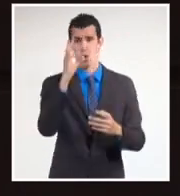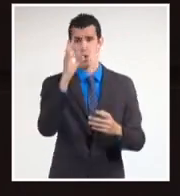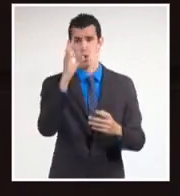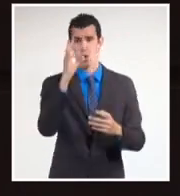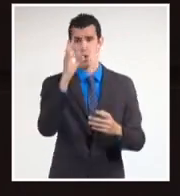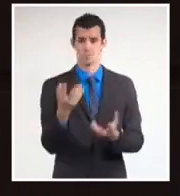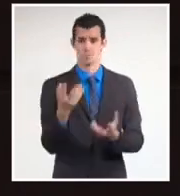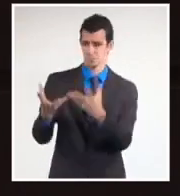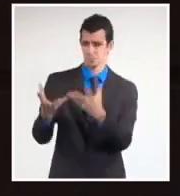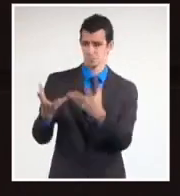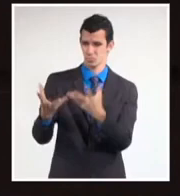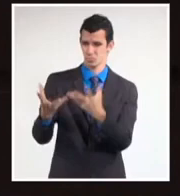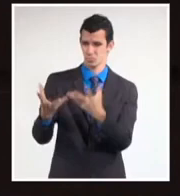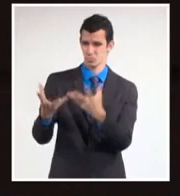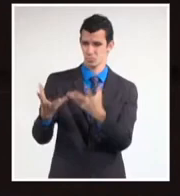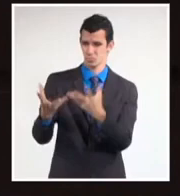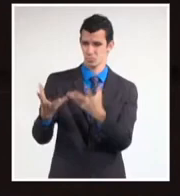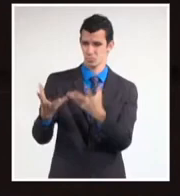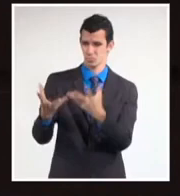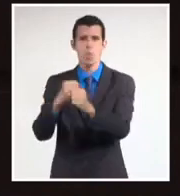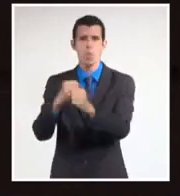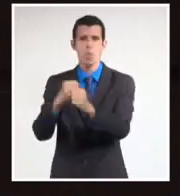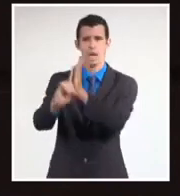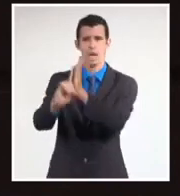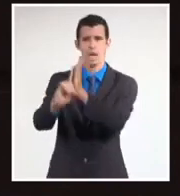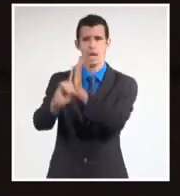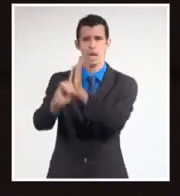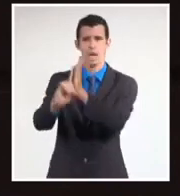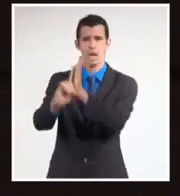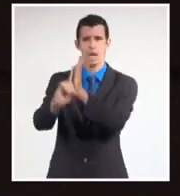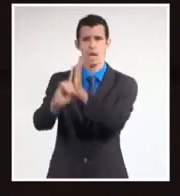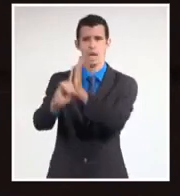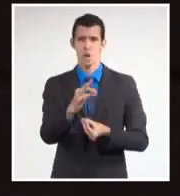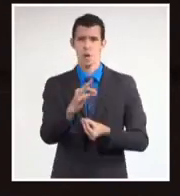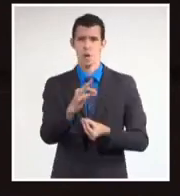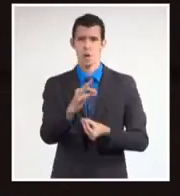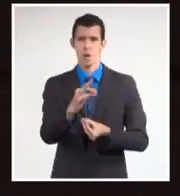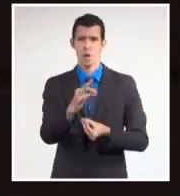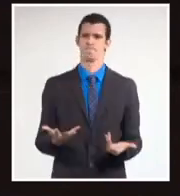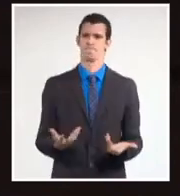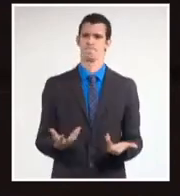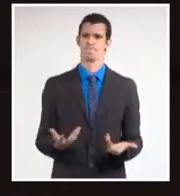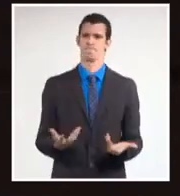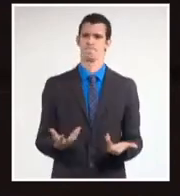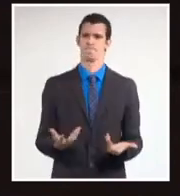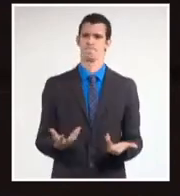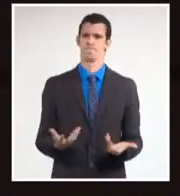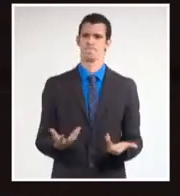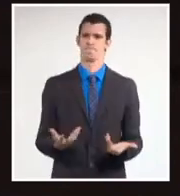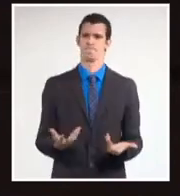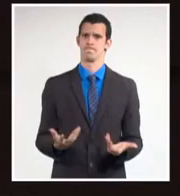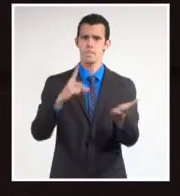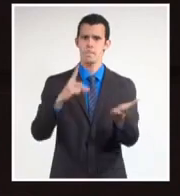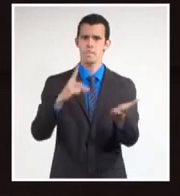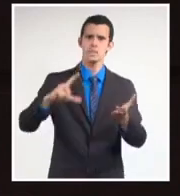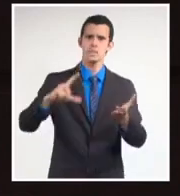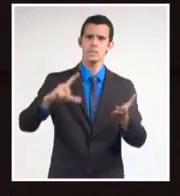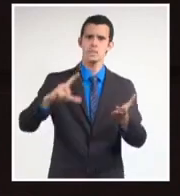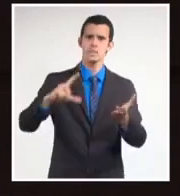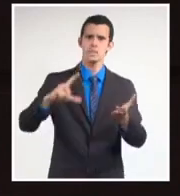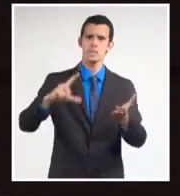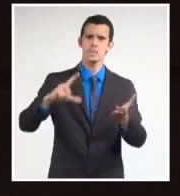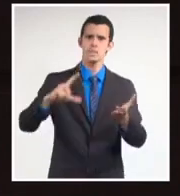Entonces hay que centrarse mucho y le corresponderá al partido el aseguramiento político, comenzando para que los colectivos